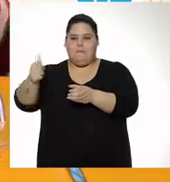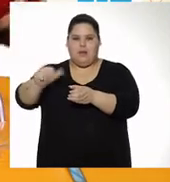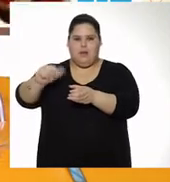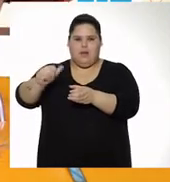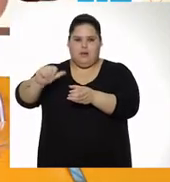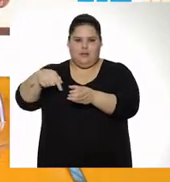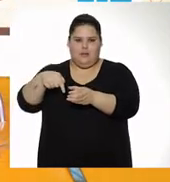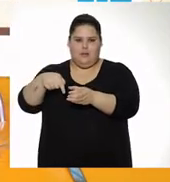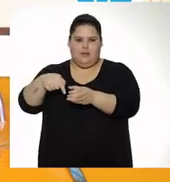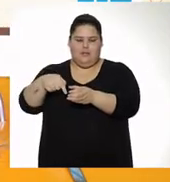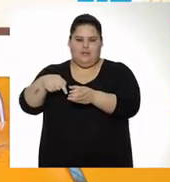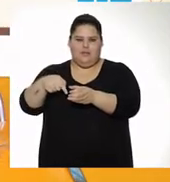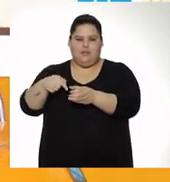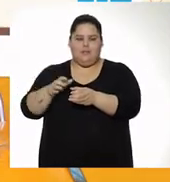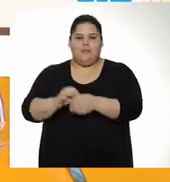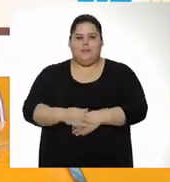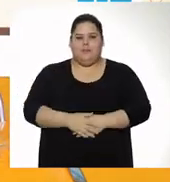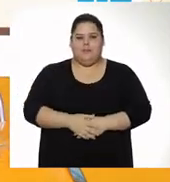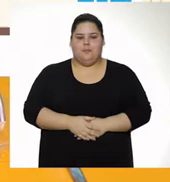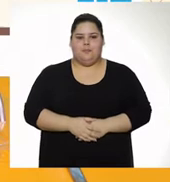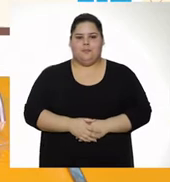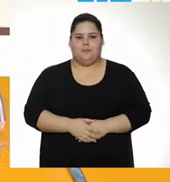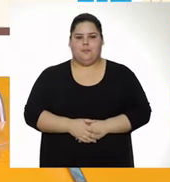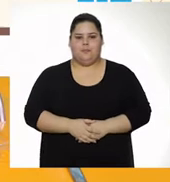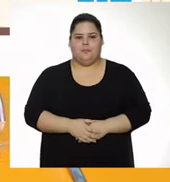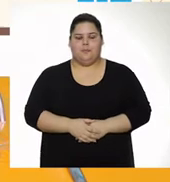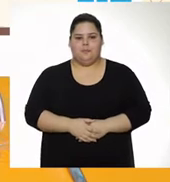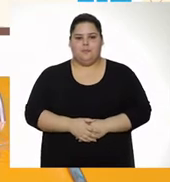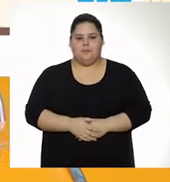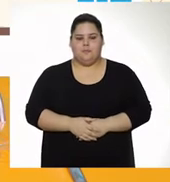en nuestro vasito.